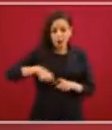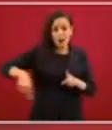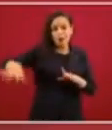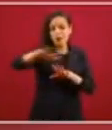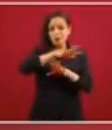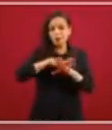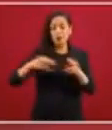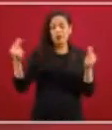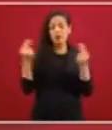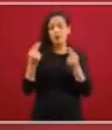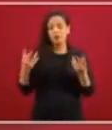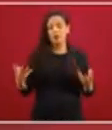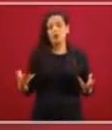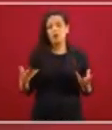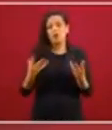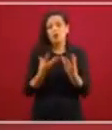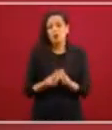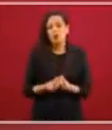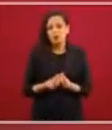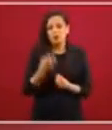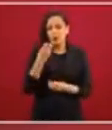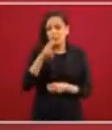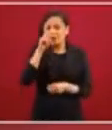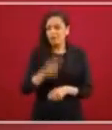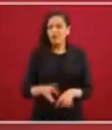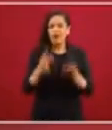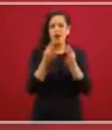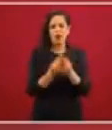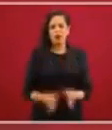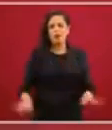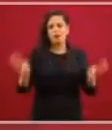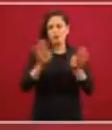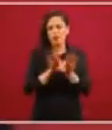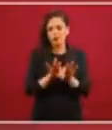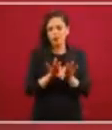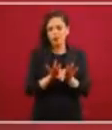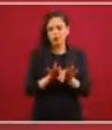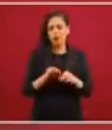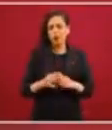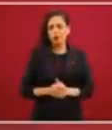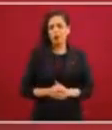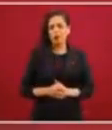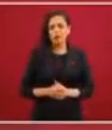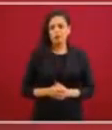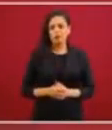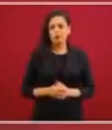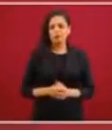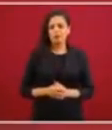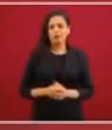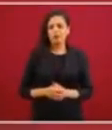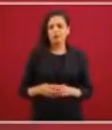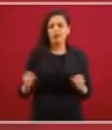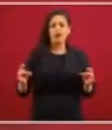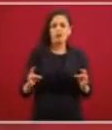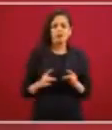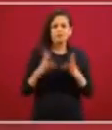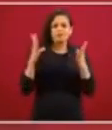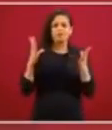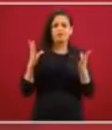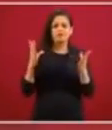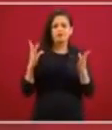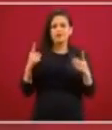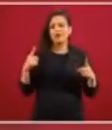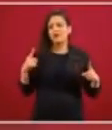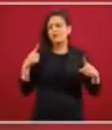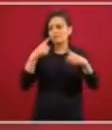todos unidos. Eso es sumamente importante. Cualquier controversia que pudiera ser accesoria, que pudiera ser un